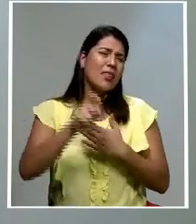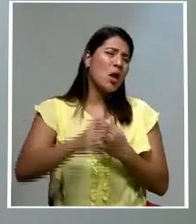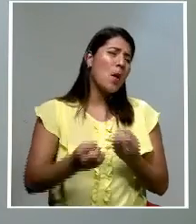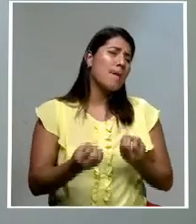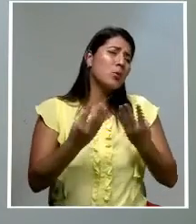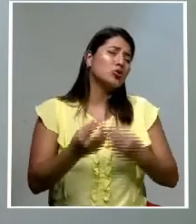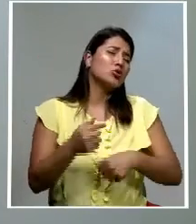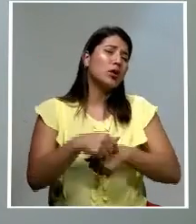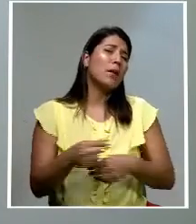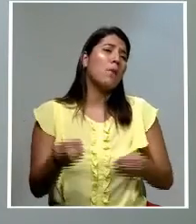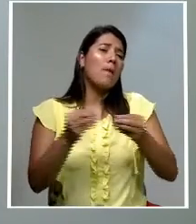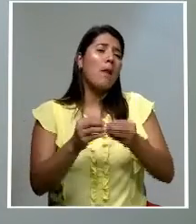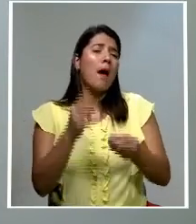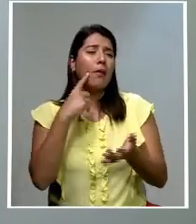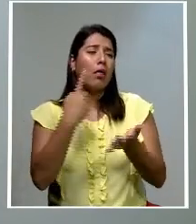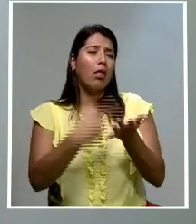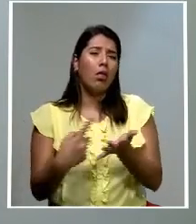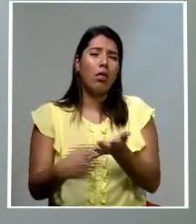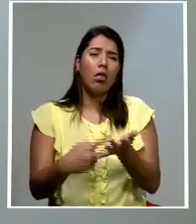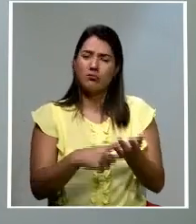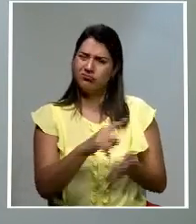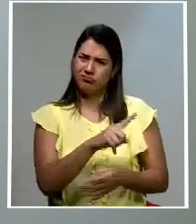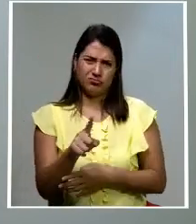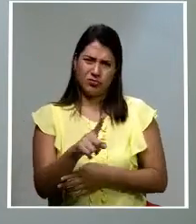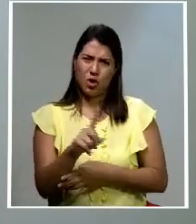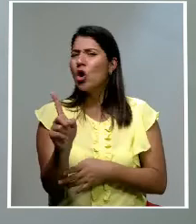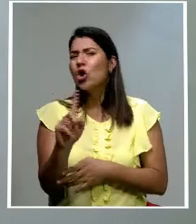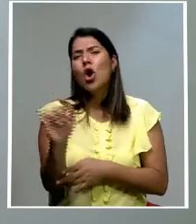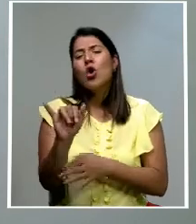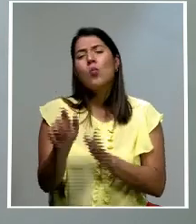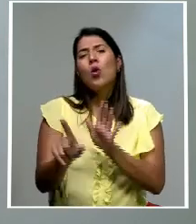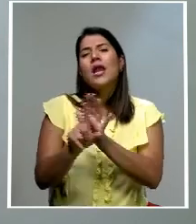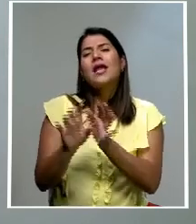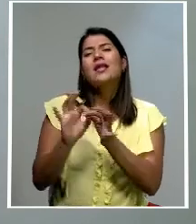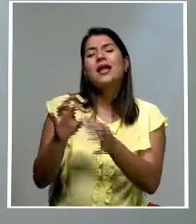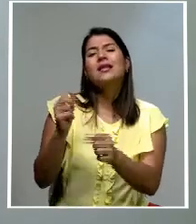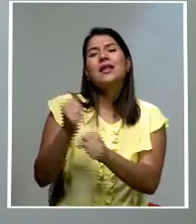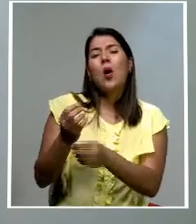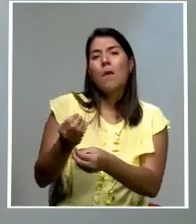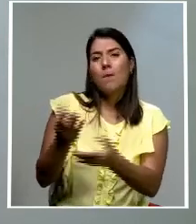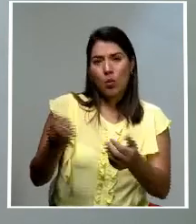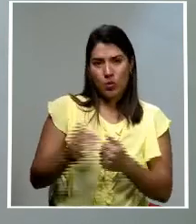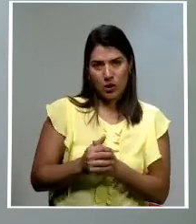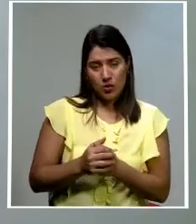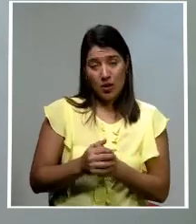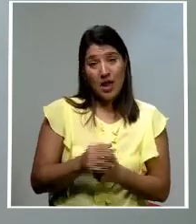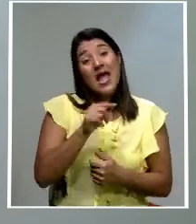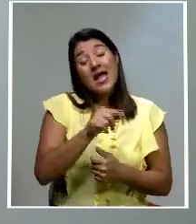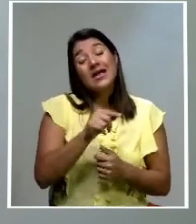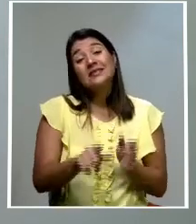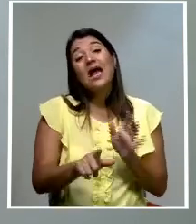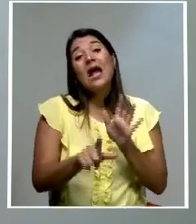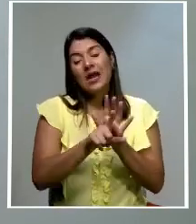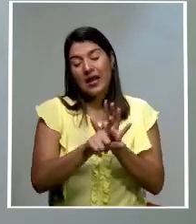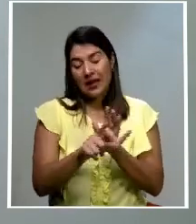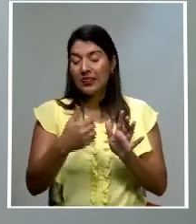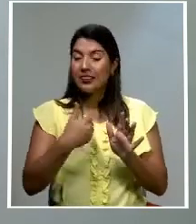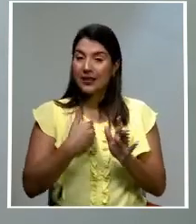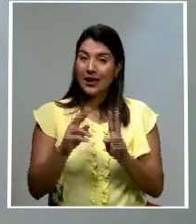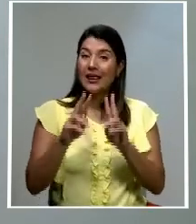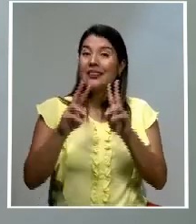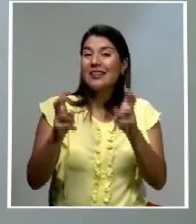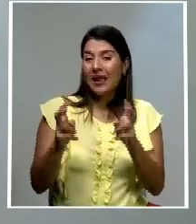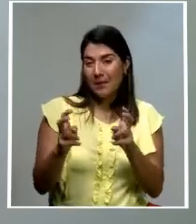y semanas de discusión. No es algo como la ley de empleo público, por ejemplo, que usted mencionaba, la cual tiene, aparte de temas